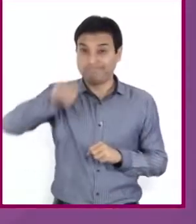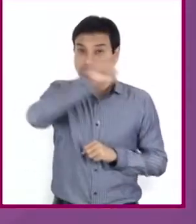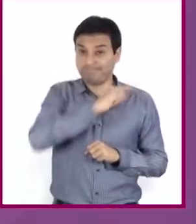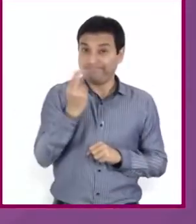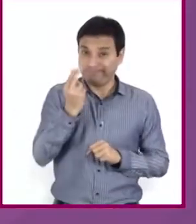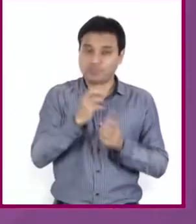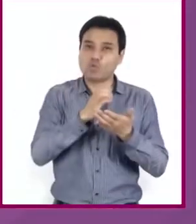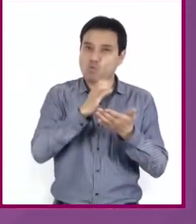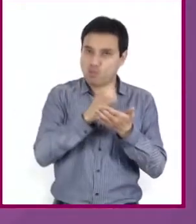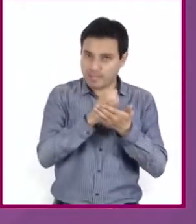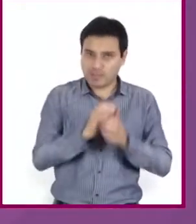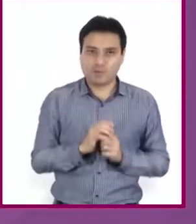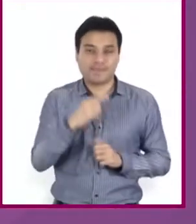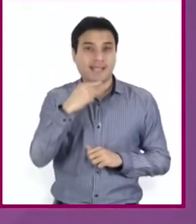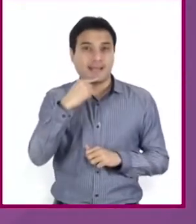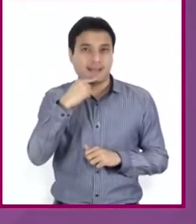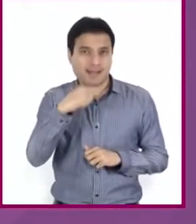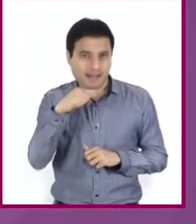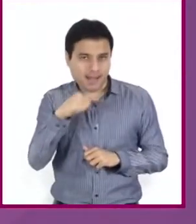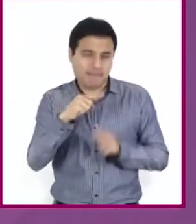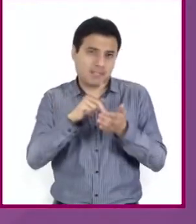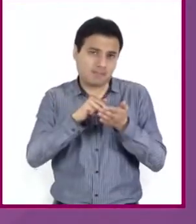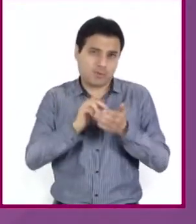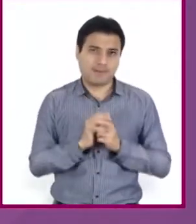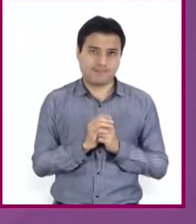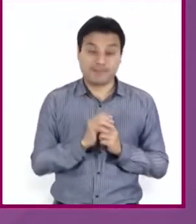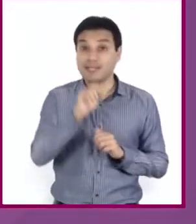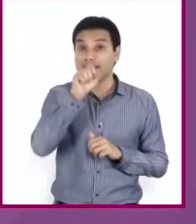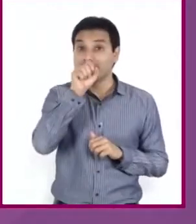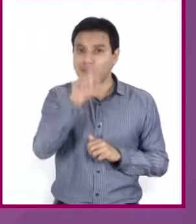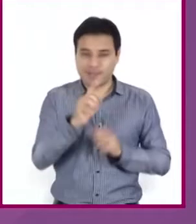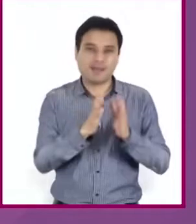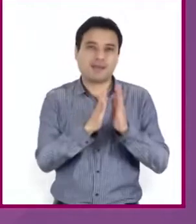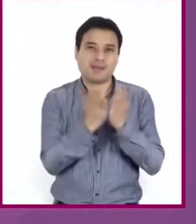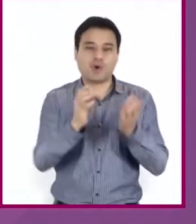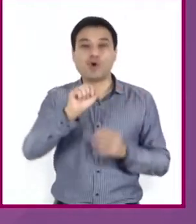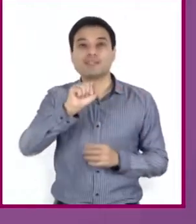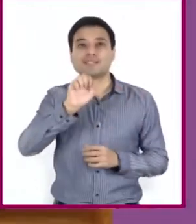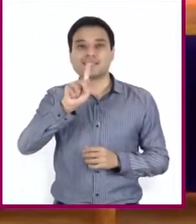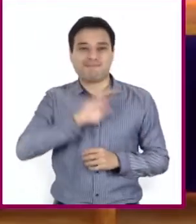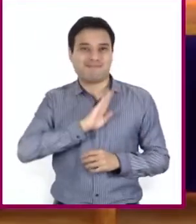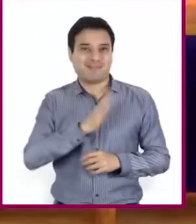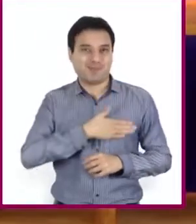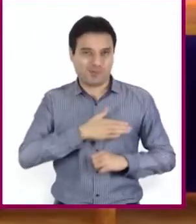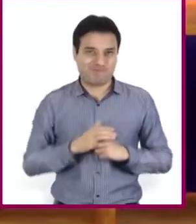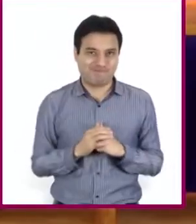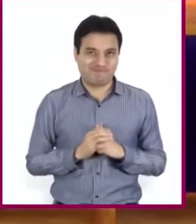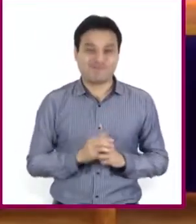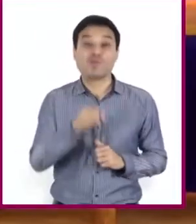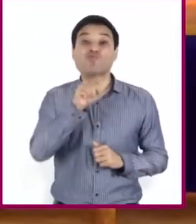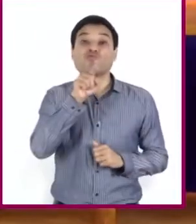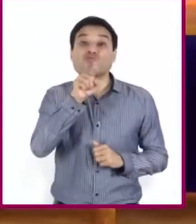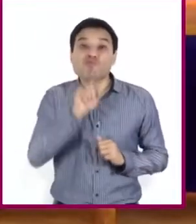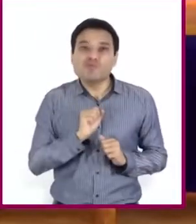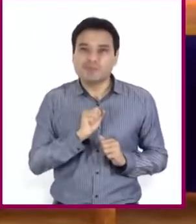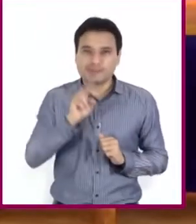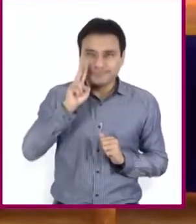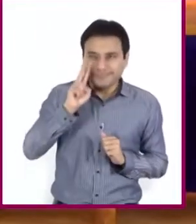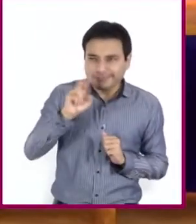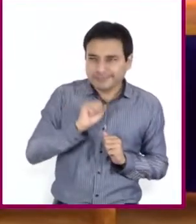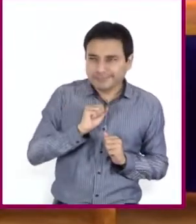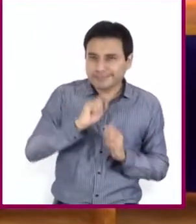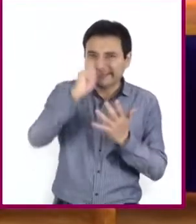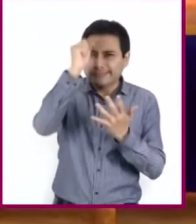su cuaderno, lápiz o bolígrafo, así como su libro de texto de lengua materna, y anoten lo más relevante